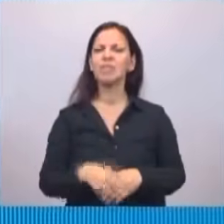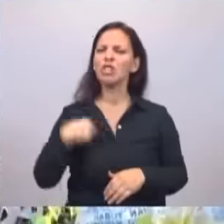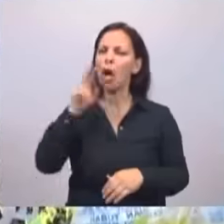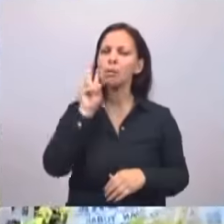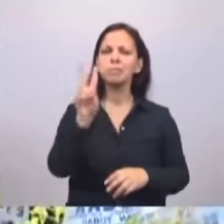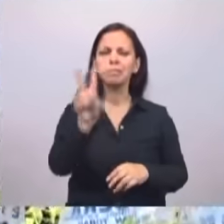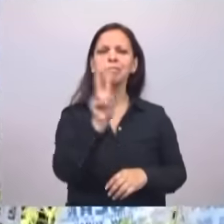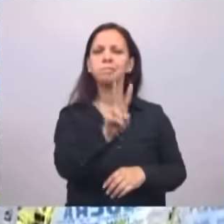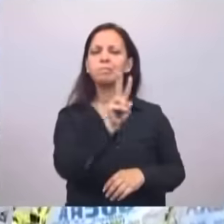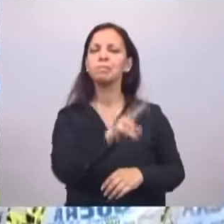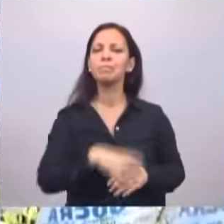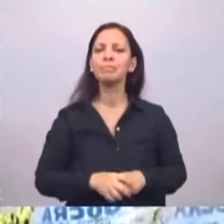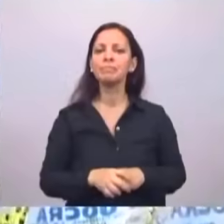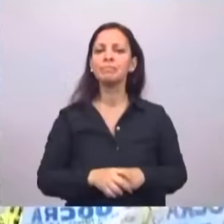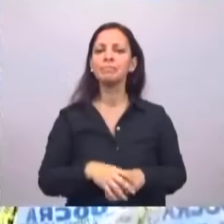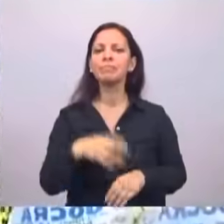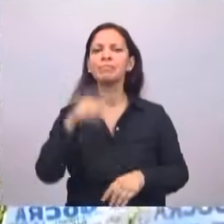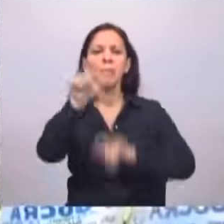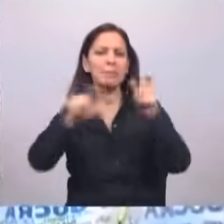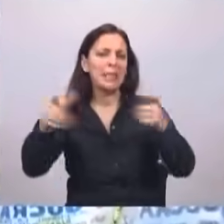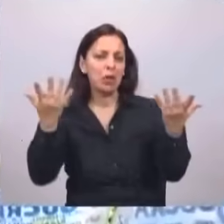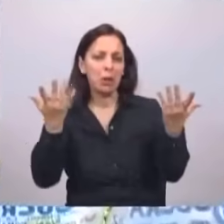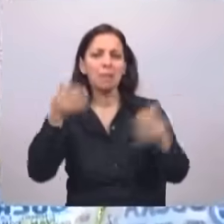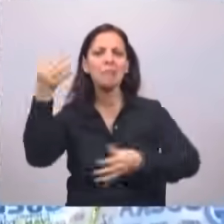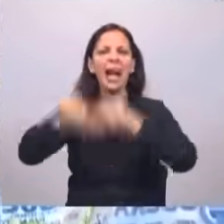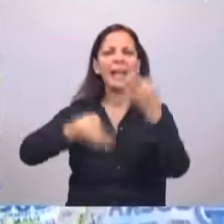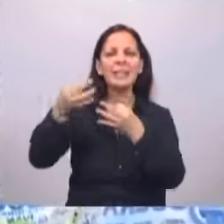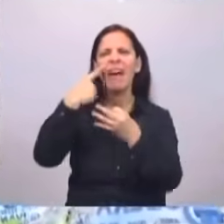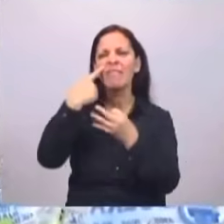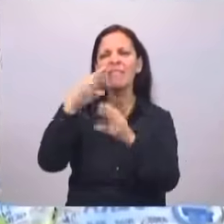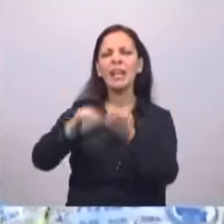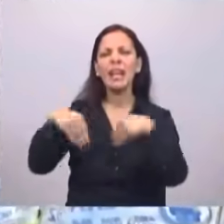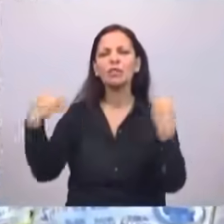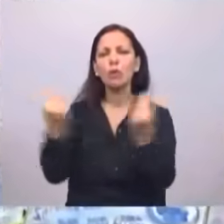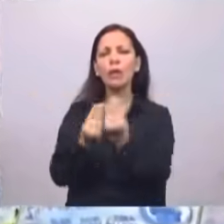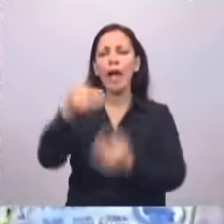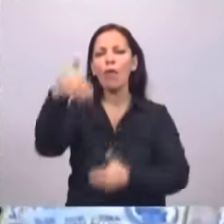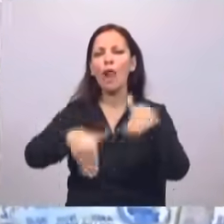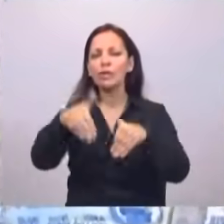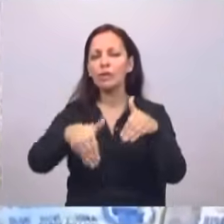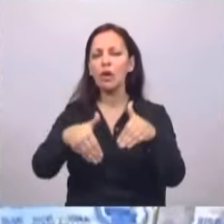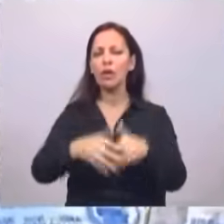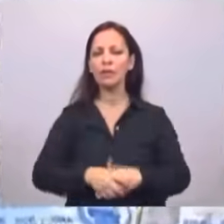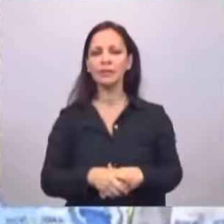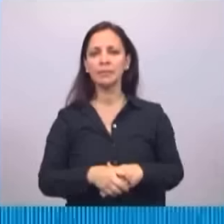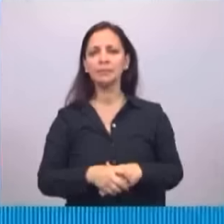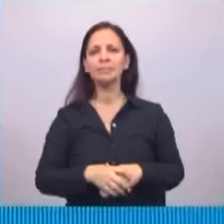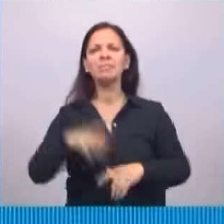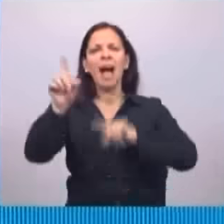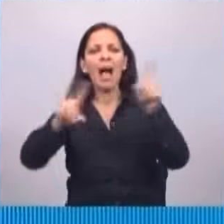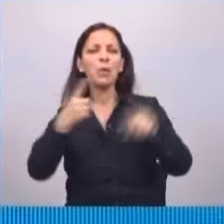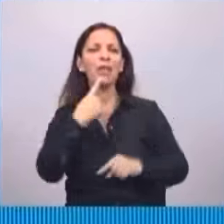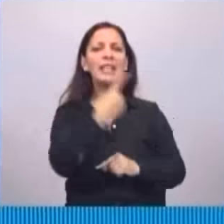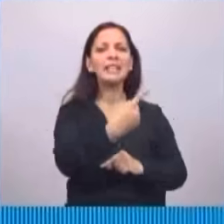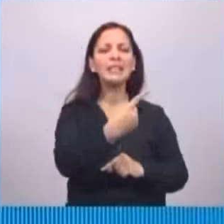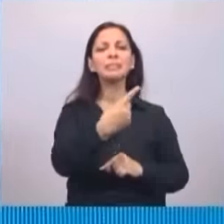visto que muchos analizan el resultado de las elecciones y ven